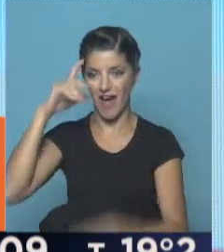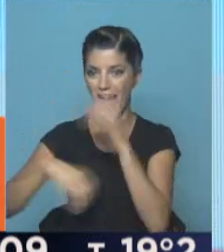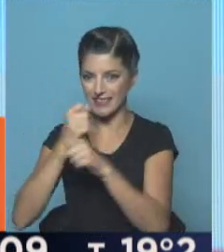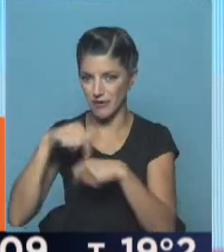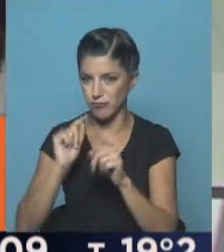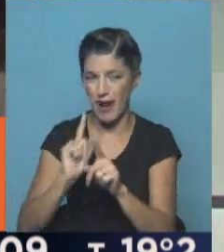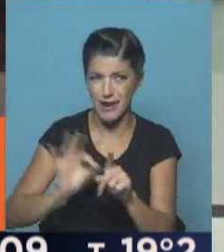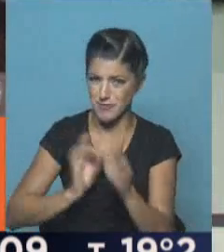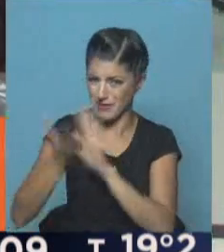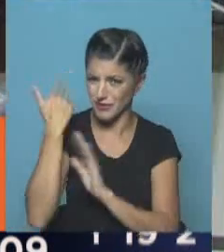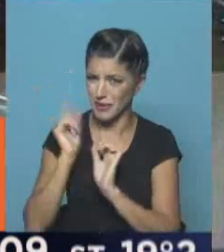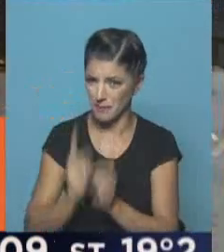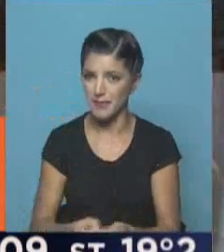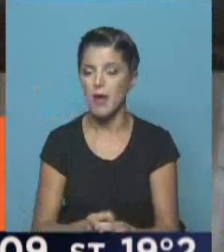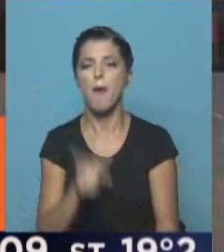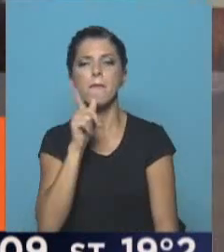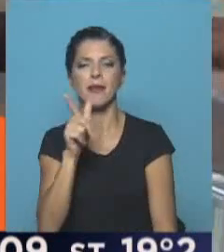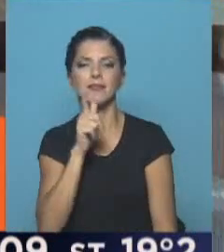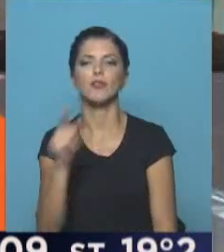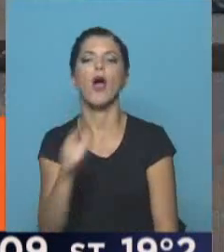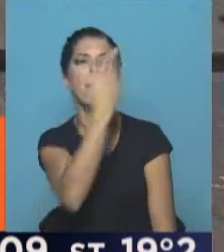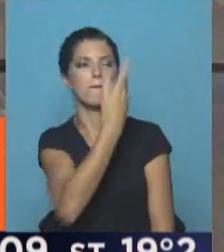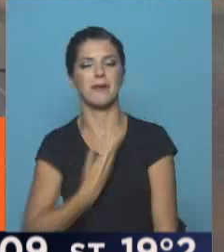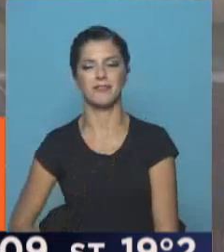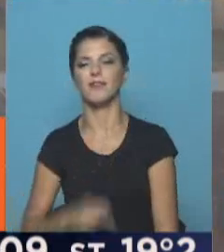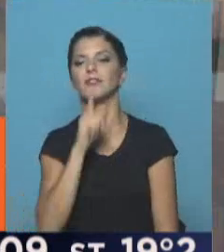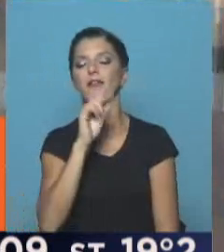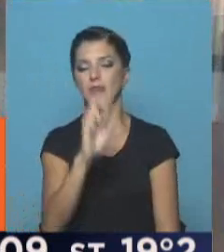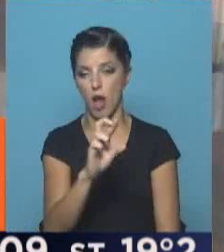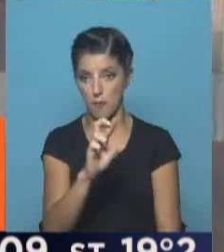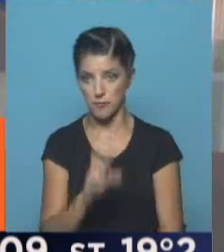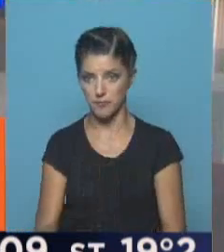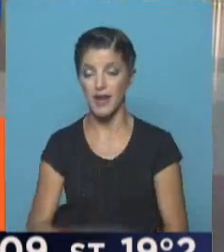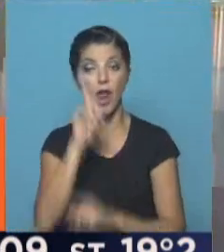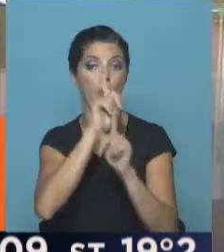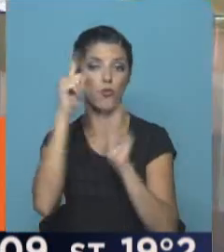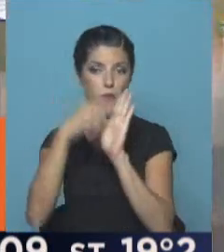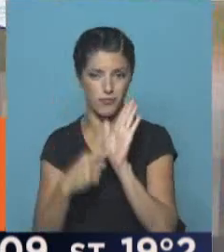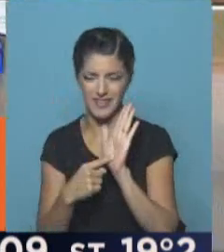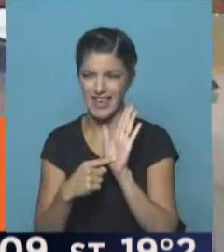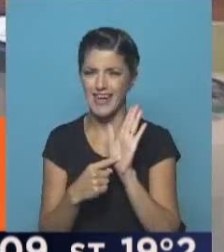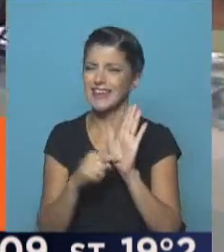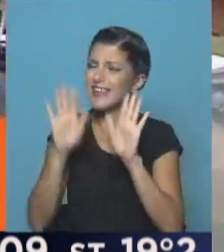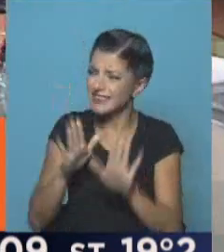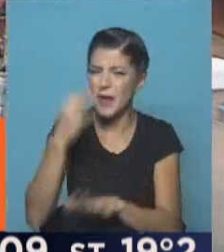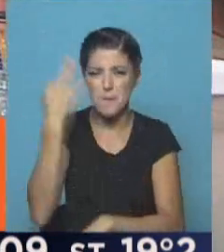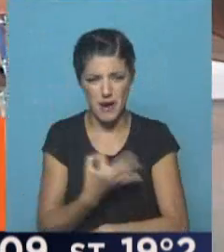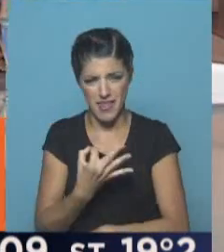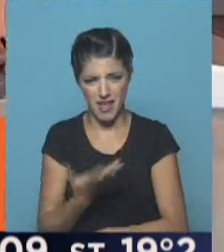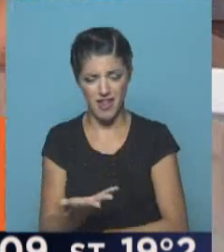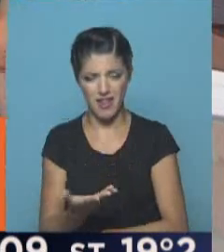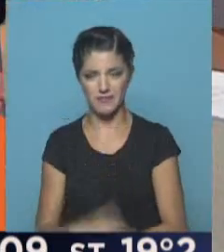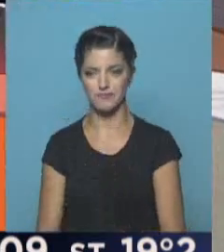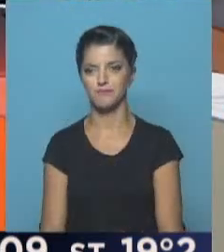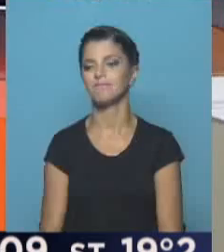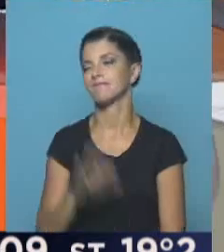desde el año pasado. Sí. Claro, muy similar al de Donald Trump en muchas cuestiones. ¿Es tan así? ¿Tienen tanto que ver? Sí, bueno, son realidades muy